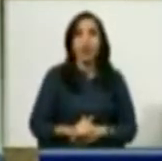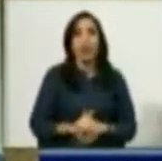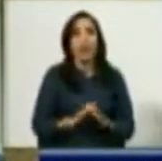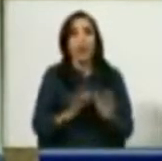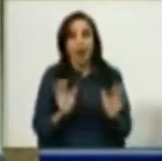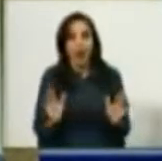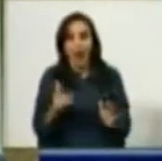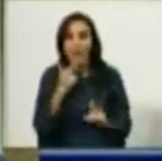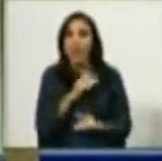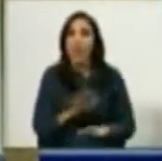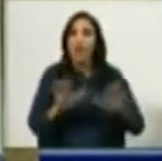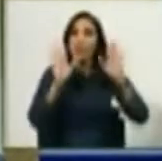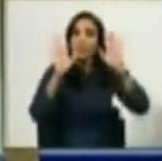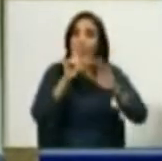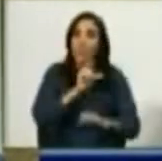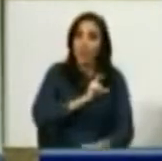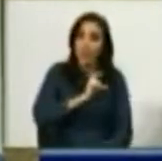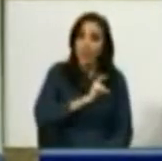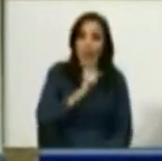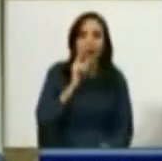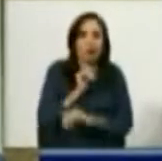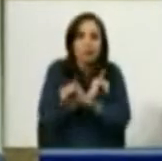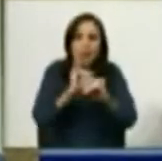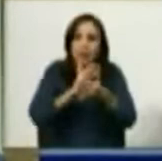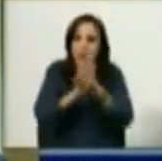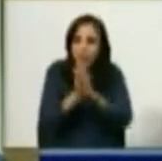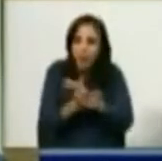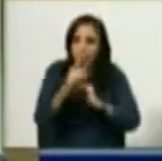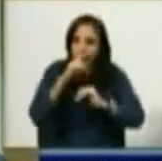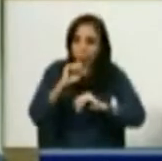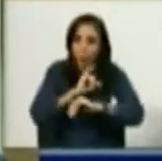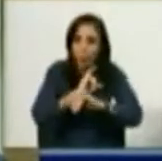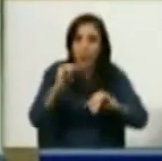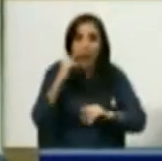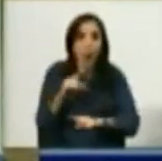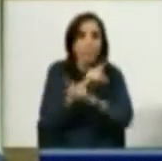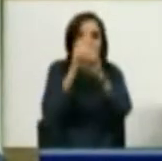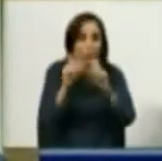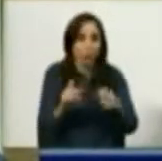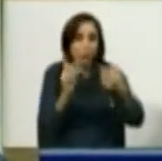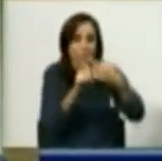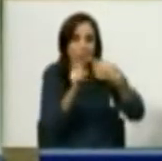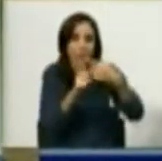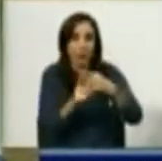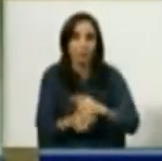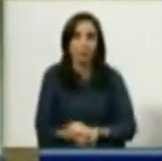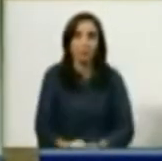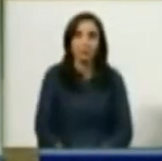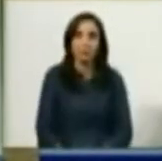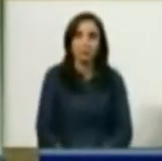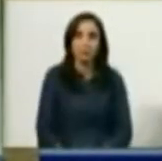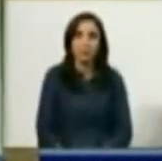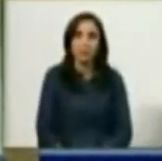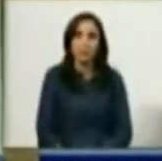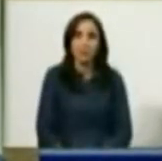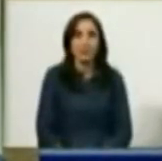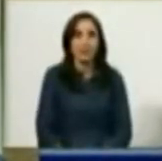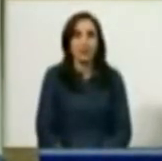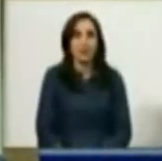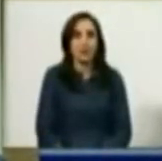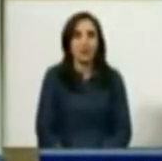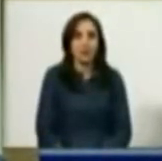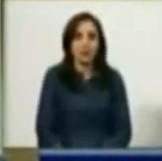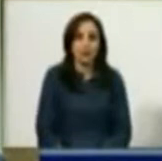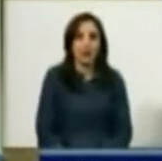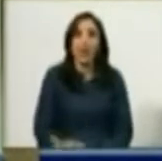que el 10 de enero termina el período de maduro muy bien primera pregunta aprobada sino el de